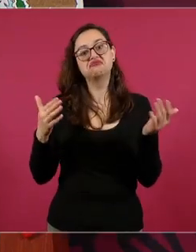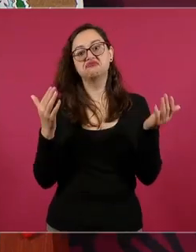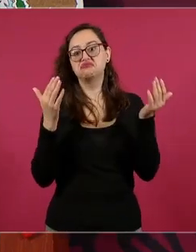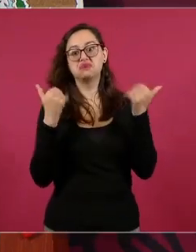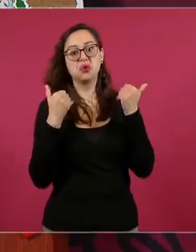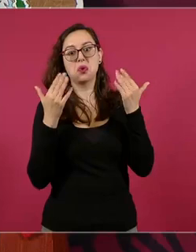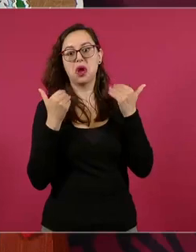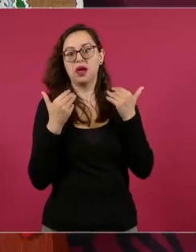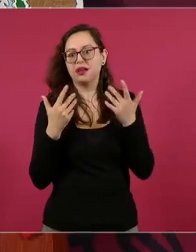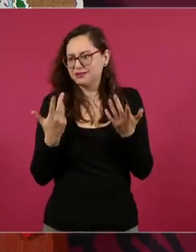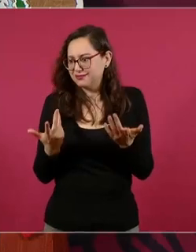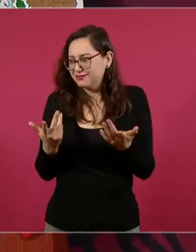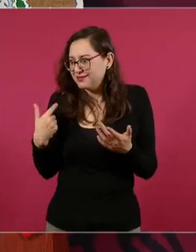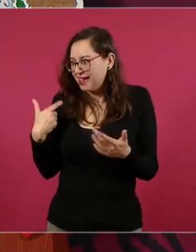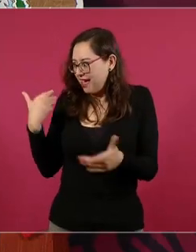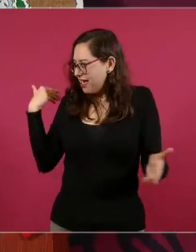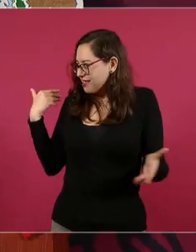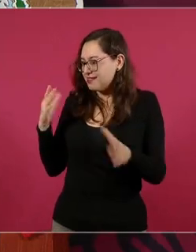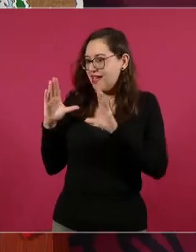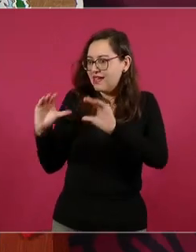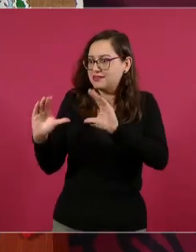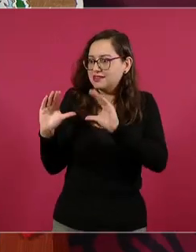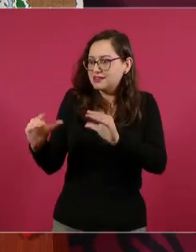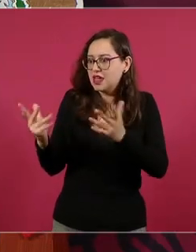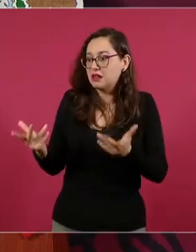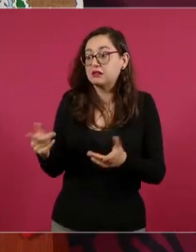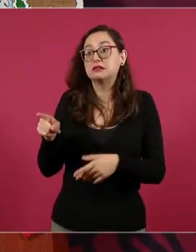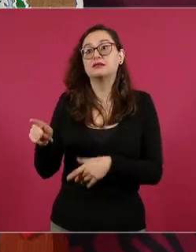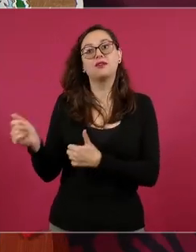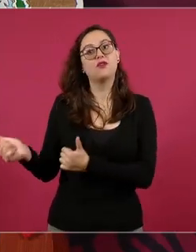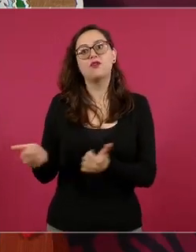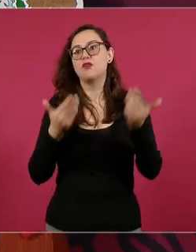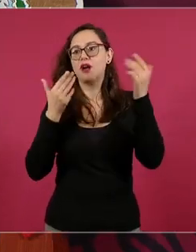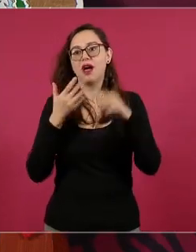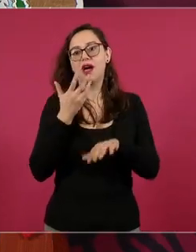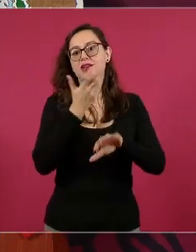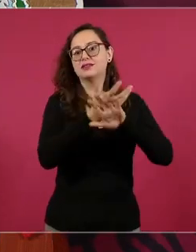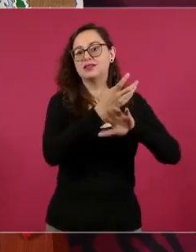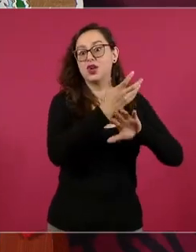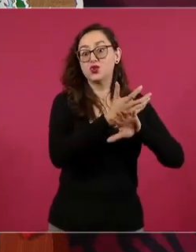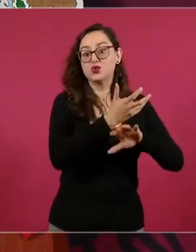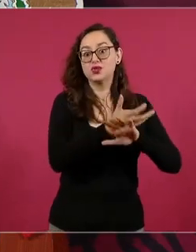Estuvimos a punto de no permitir visas